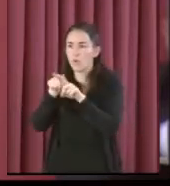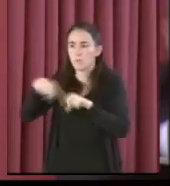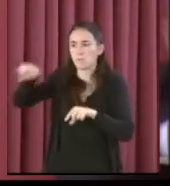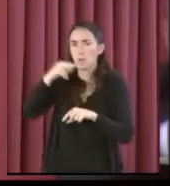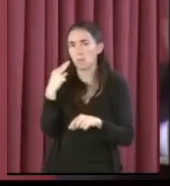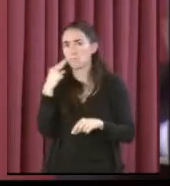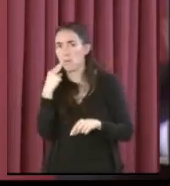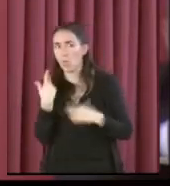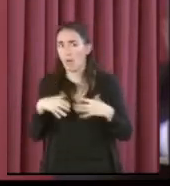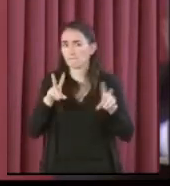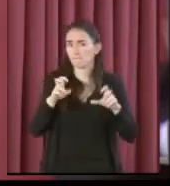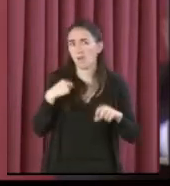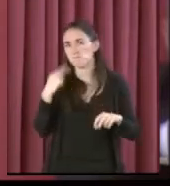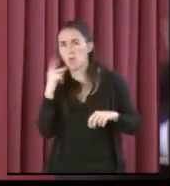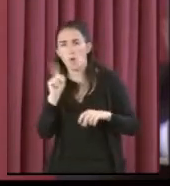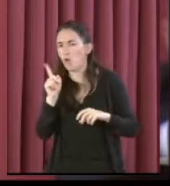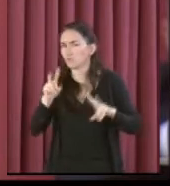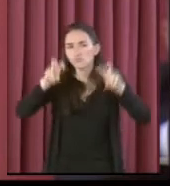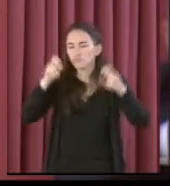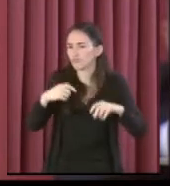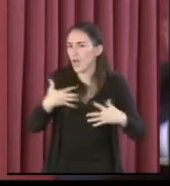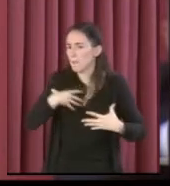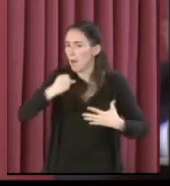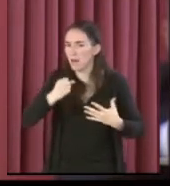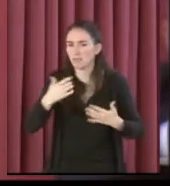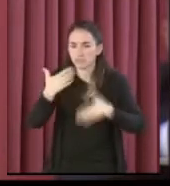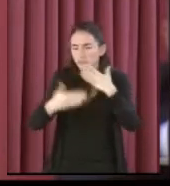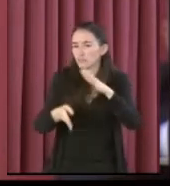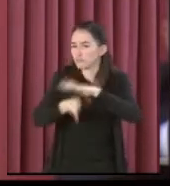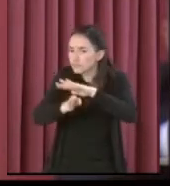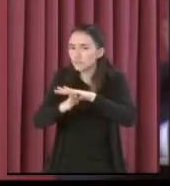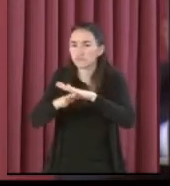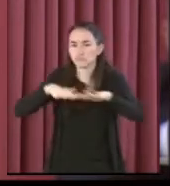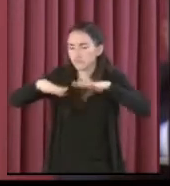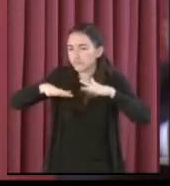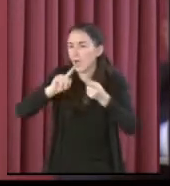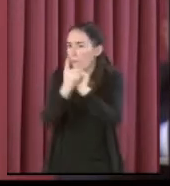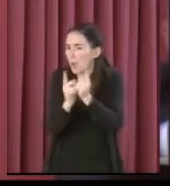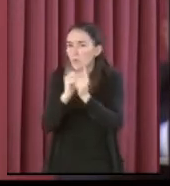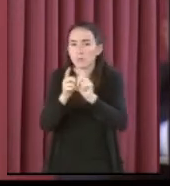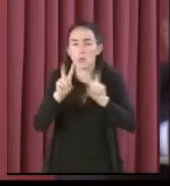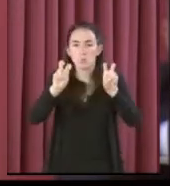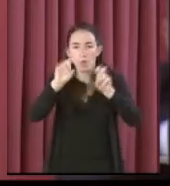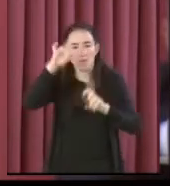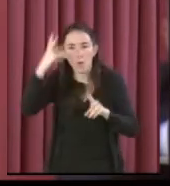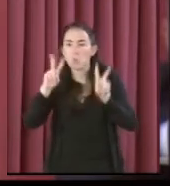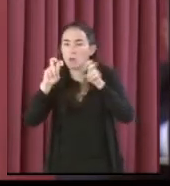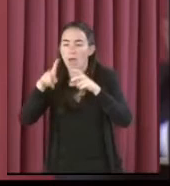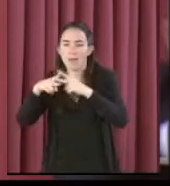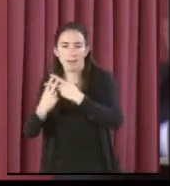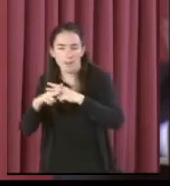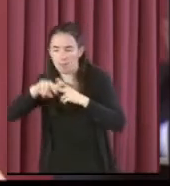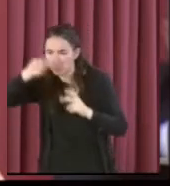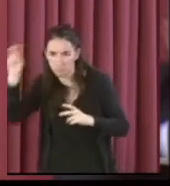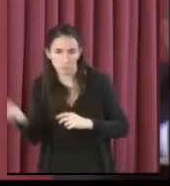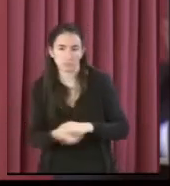novedad, que permanece abierta y permeable a las asimilaciones de las nuevas ideas y de las nuevas herramientas. Cuando hacemos